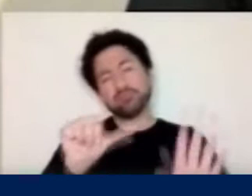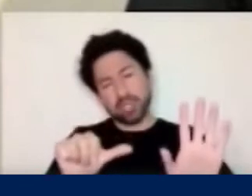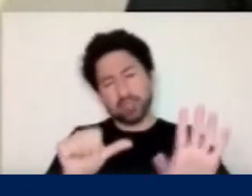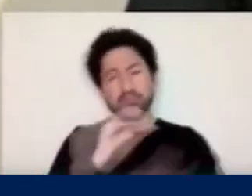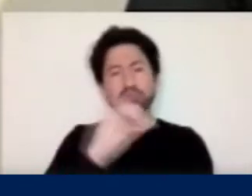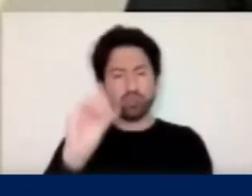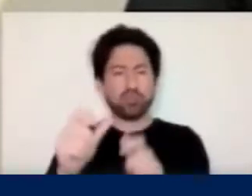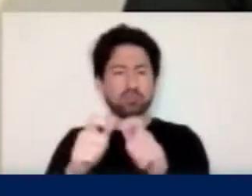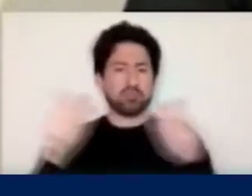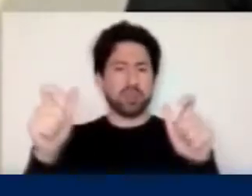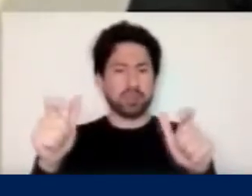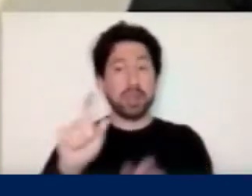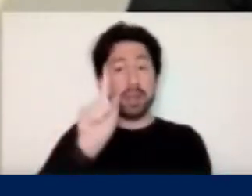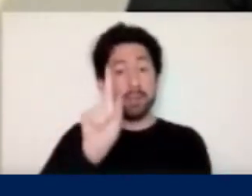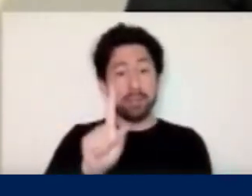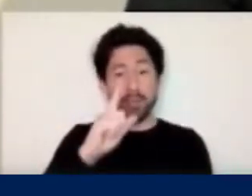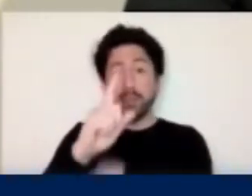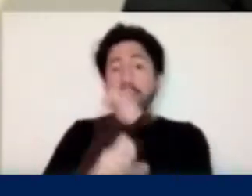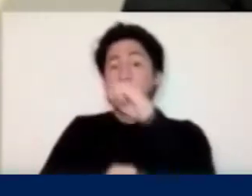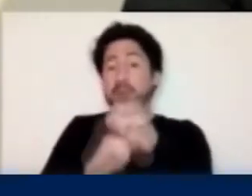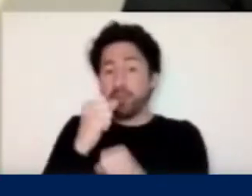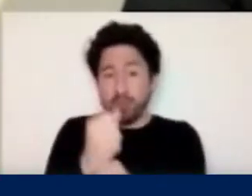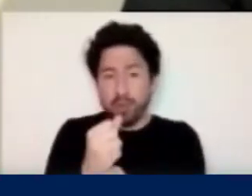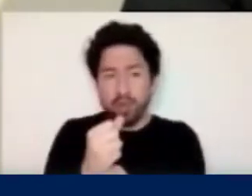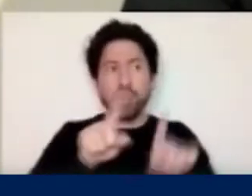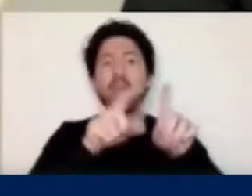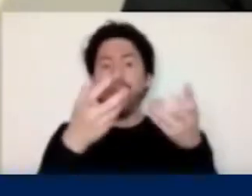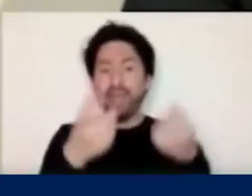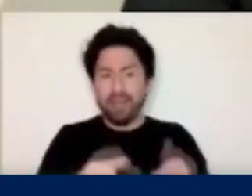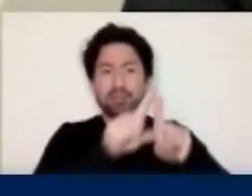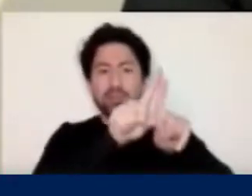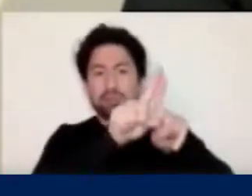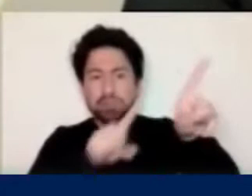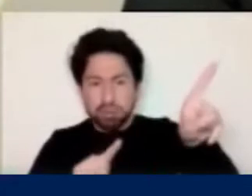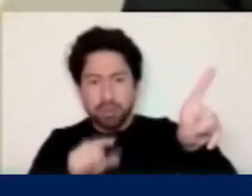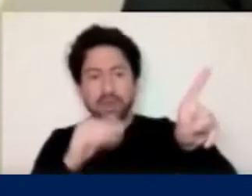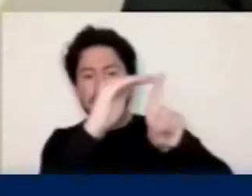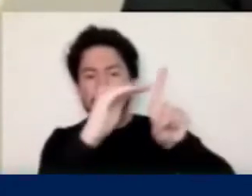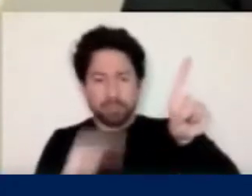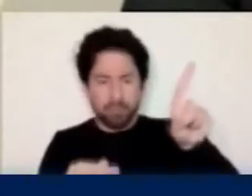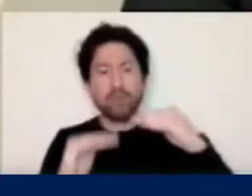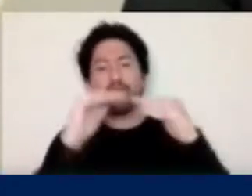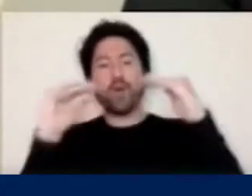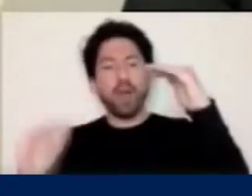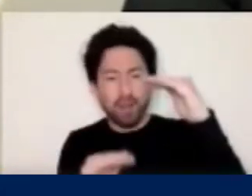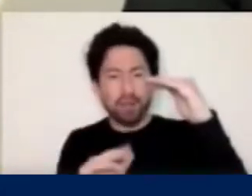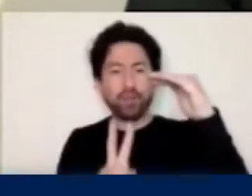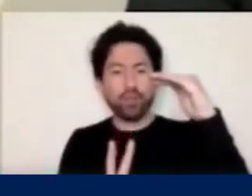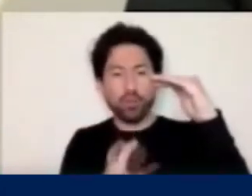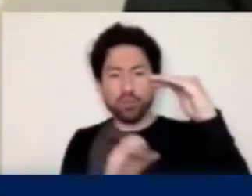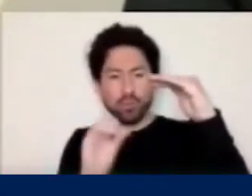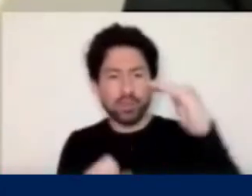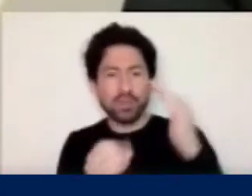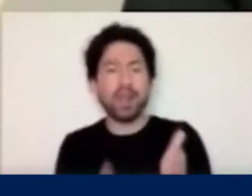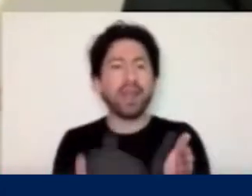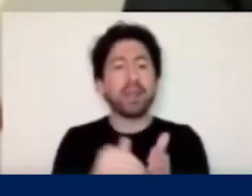el próximo año va a venir una desaceleración tremenda que nos va a llevar al 2% otra vez, porque la